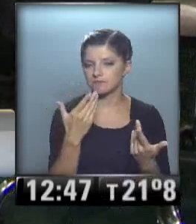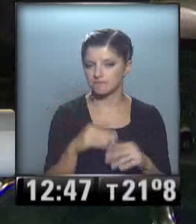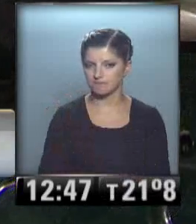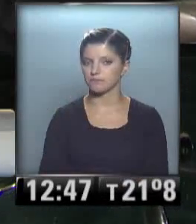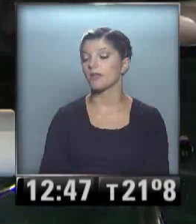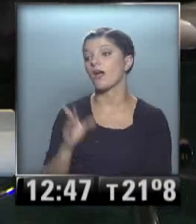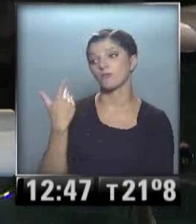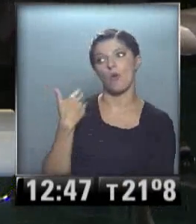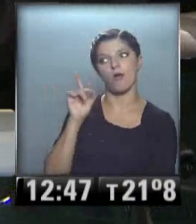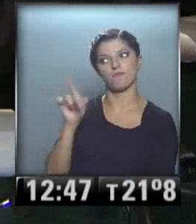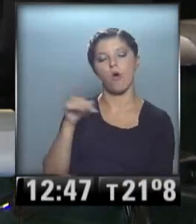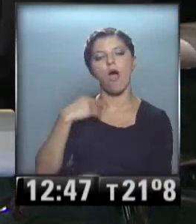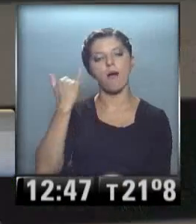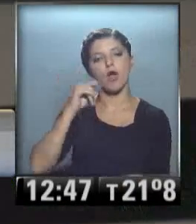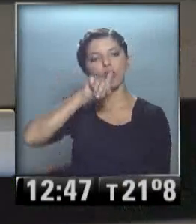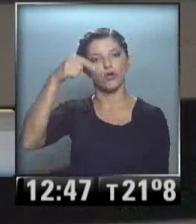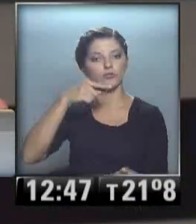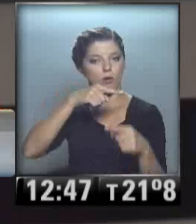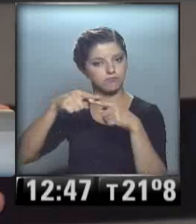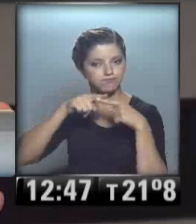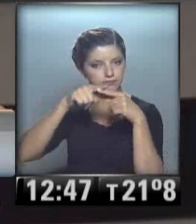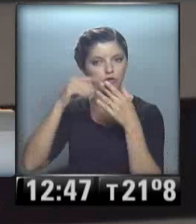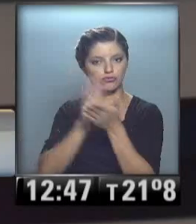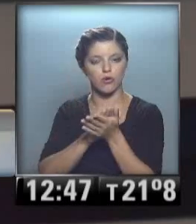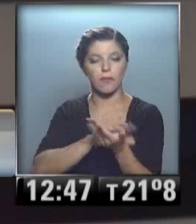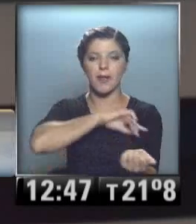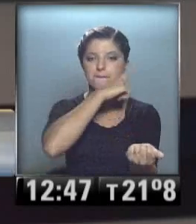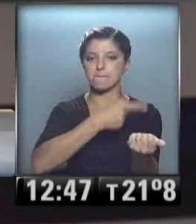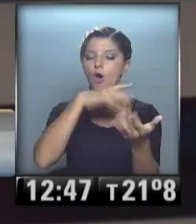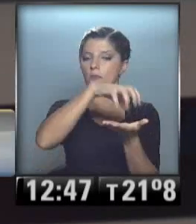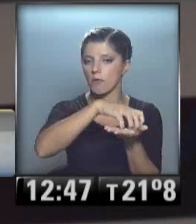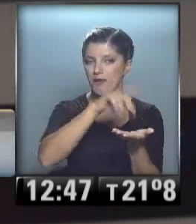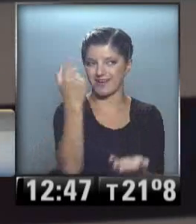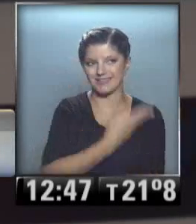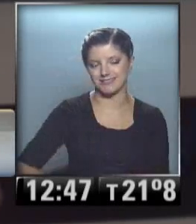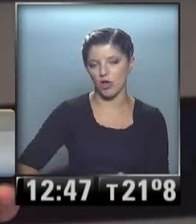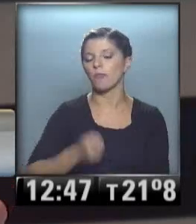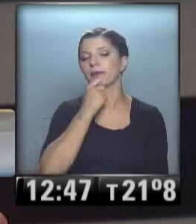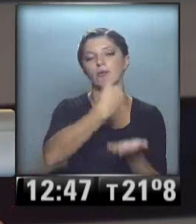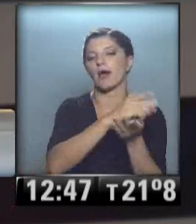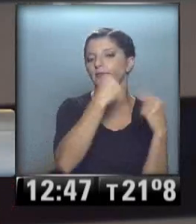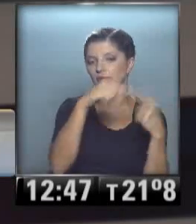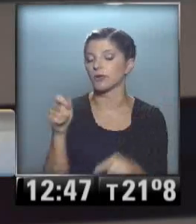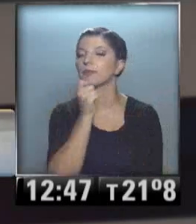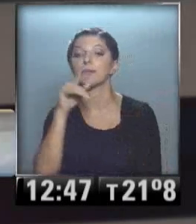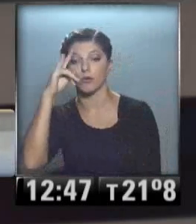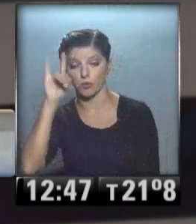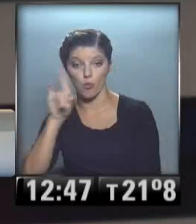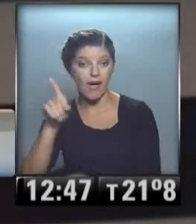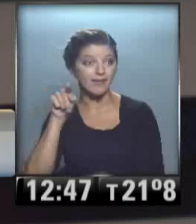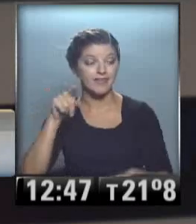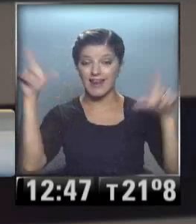vos abrís una puerta a otro debate que tiene que ver, en algunos casos, monopolio del Estado de determinadas áreas. Por ejemplo, Uruguay y las telecomunicaciones. ¿Hasta qué